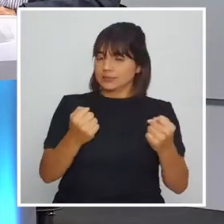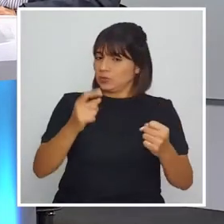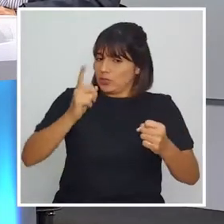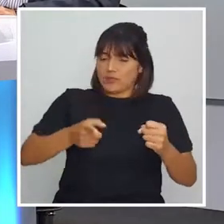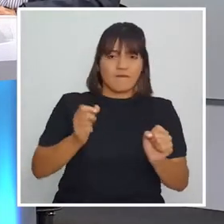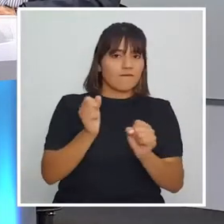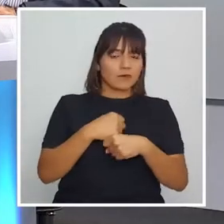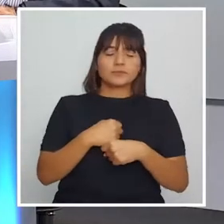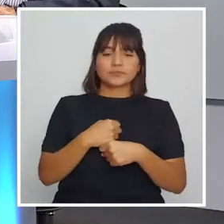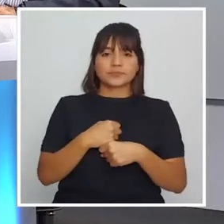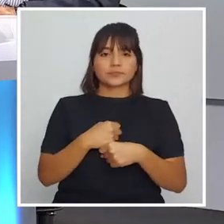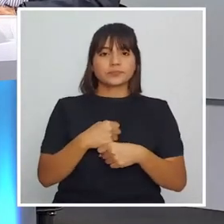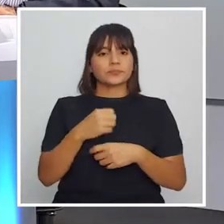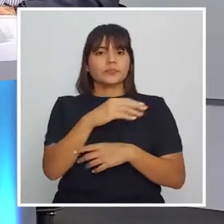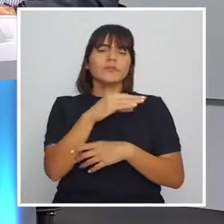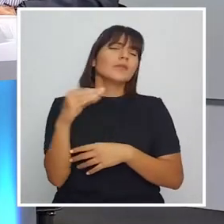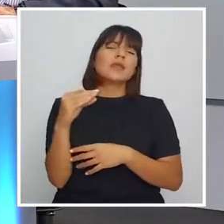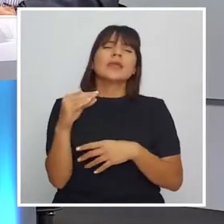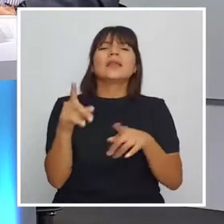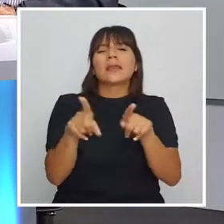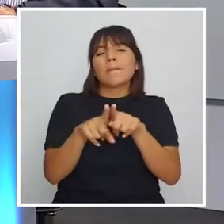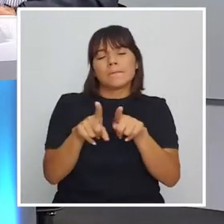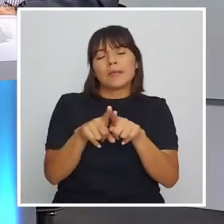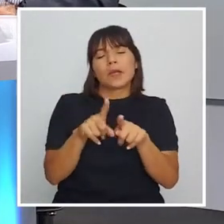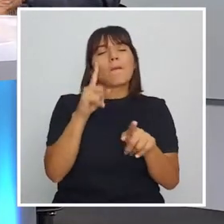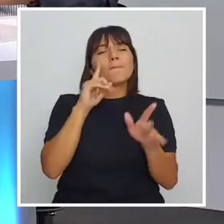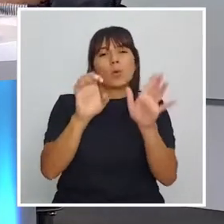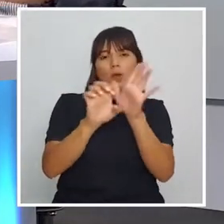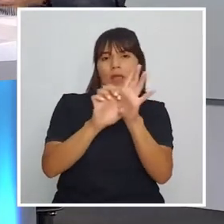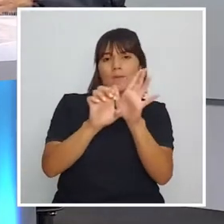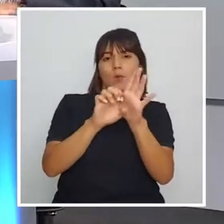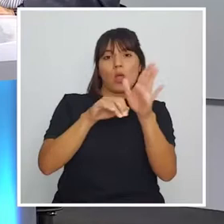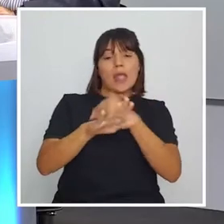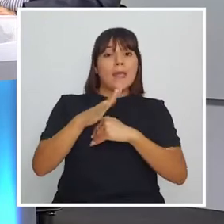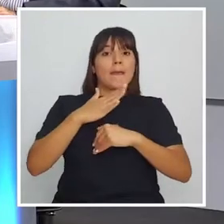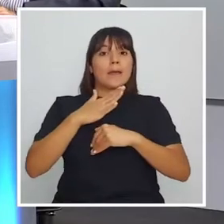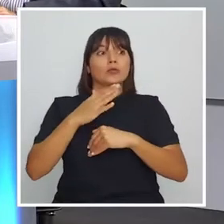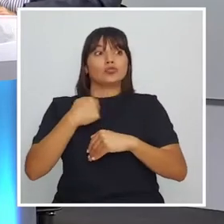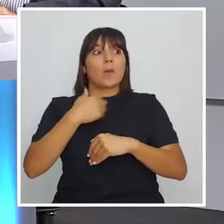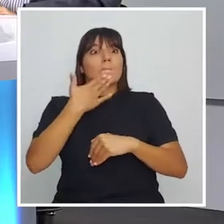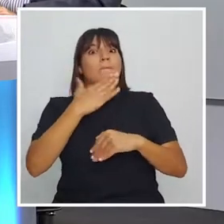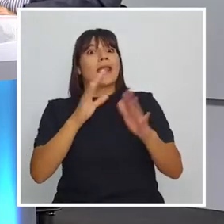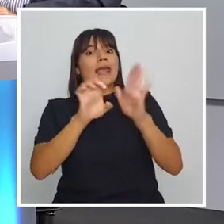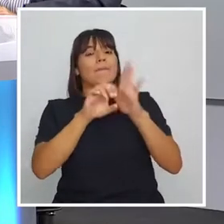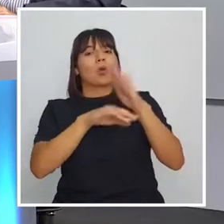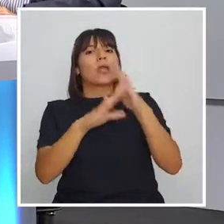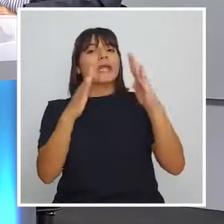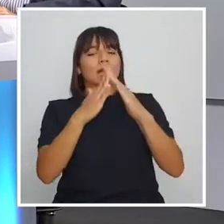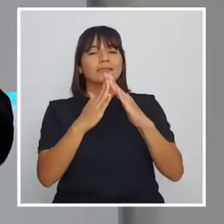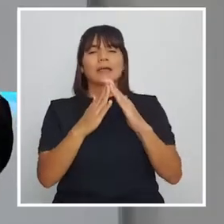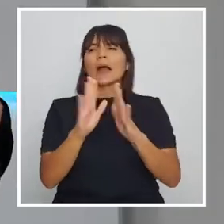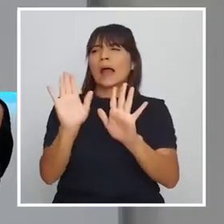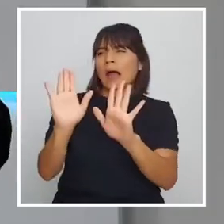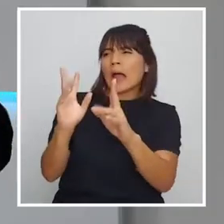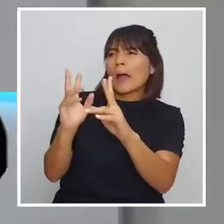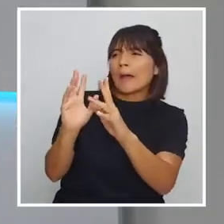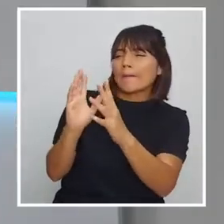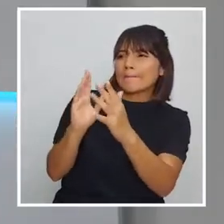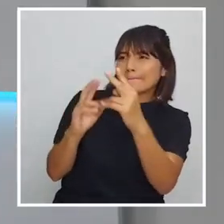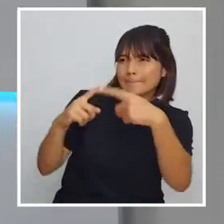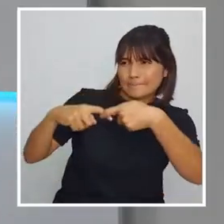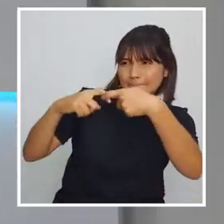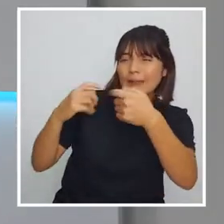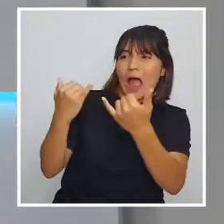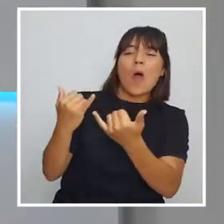Además, difícilmente voy a dar el ejemplo en la casa si no lo hago. Don Danilo, perdón, lo interrumpo ahí para dejar que nos dé el ejemplo al regresar